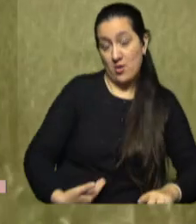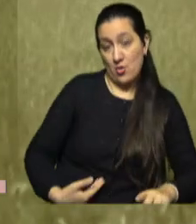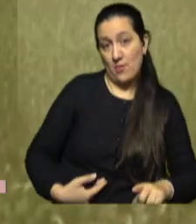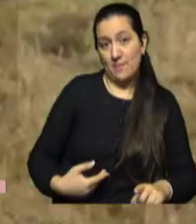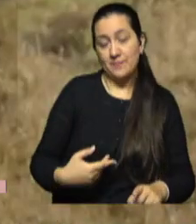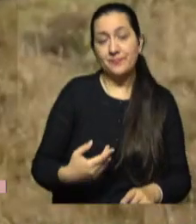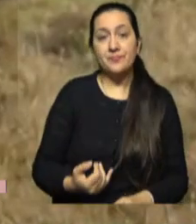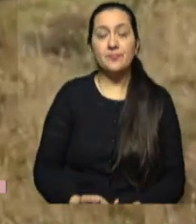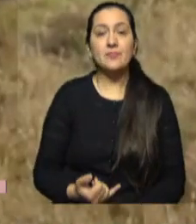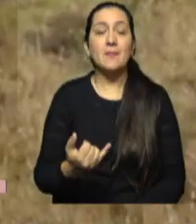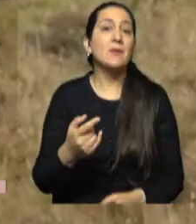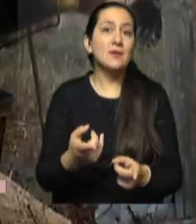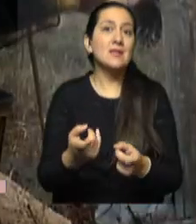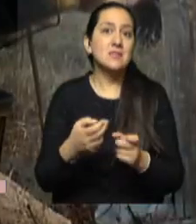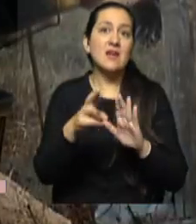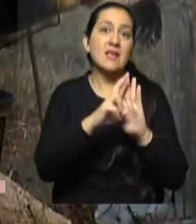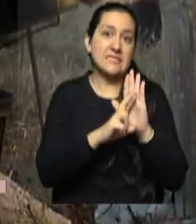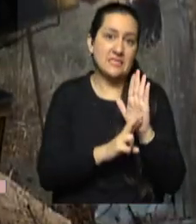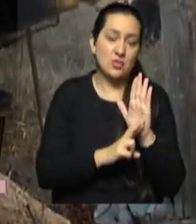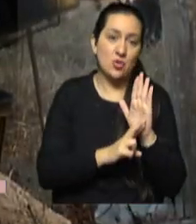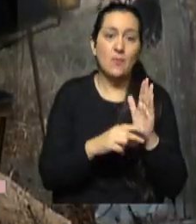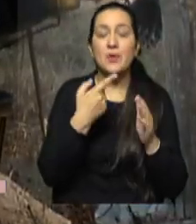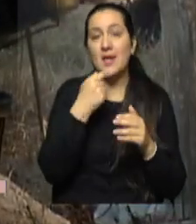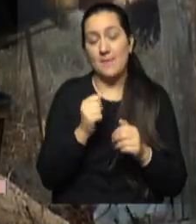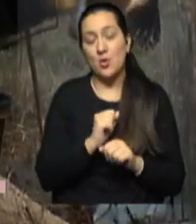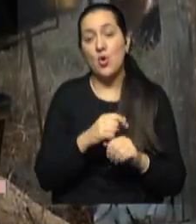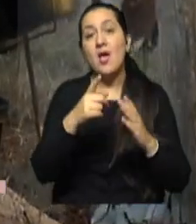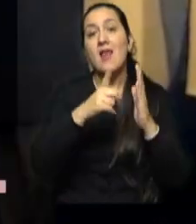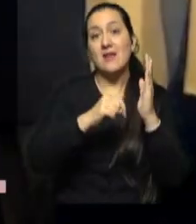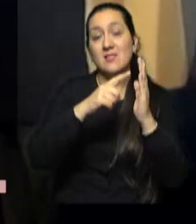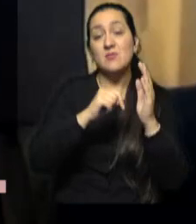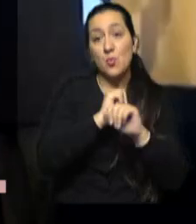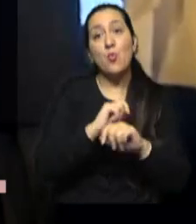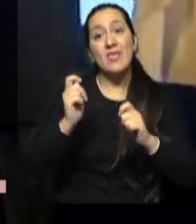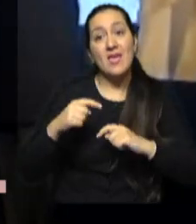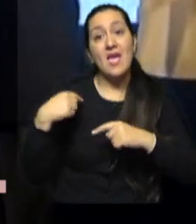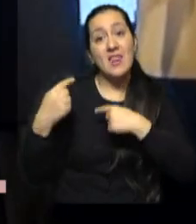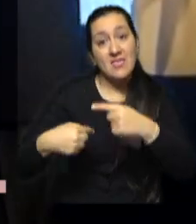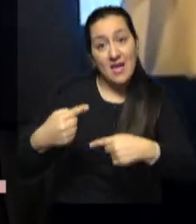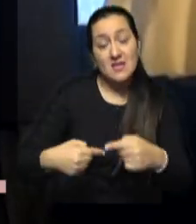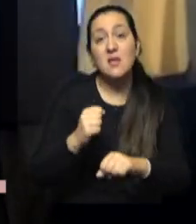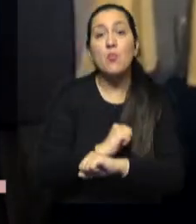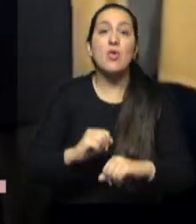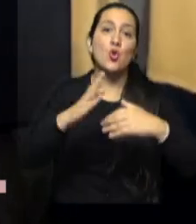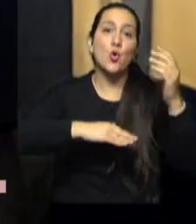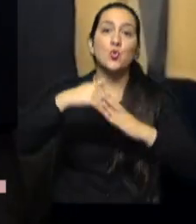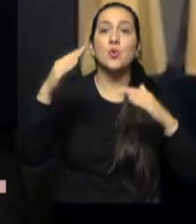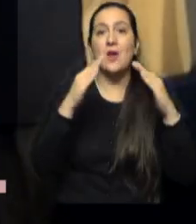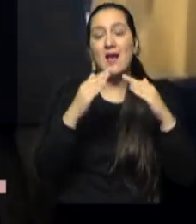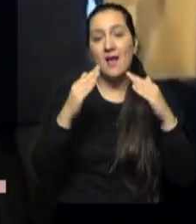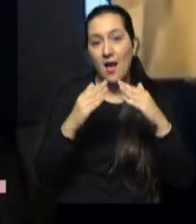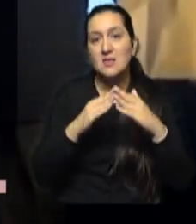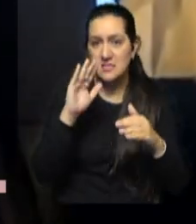algunas condiciones por ejemplo el arrendamiento es heredable por uno de sus hijos Si tiene una serie claro y